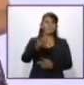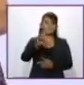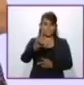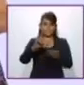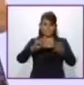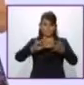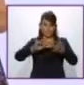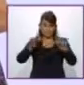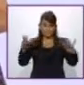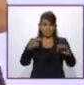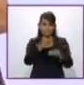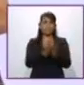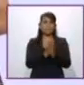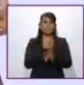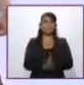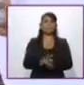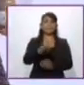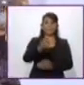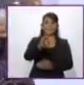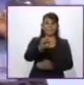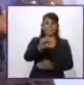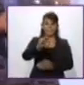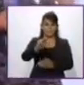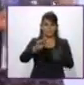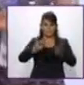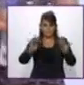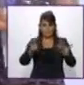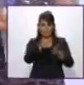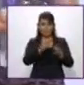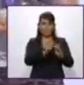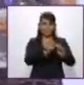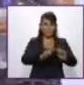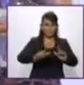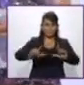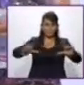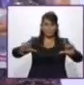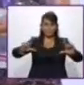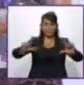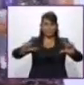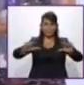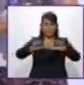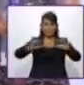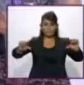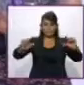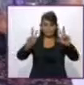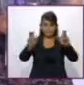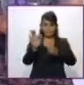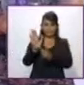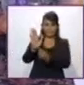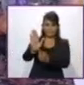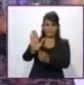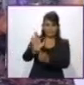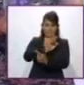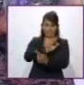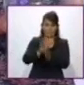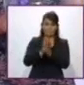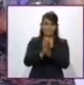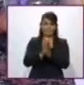Si por favor muestra a la cámara el tema que le tocó, candidato.